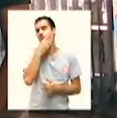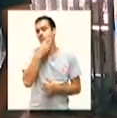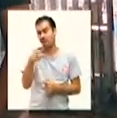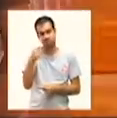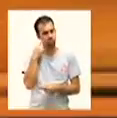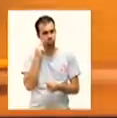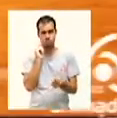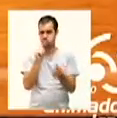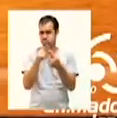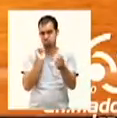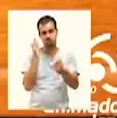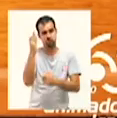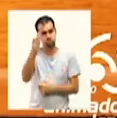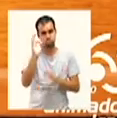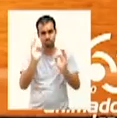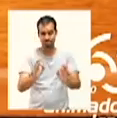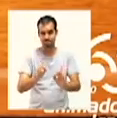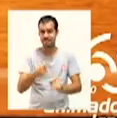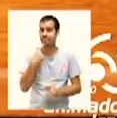Ruz.